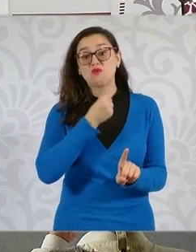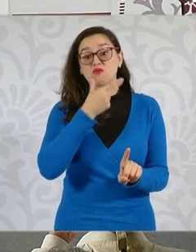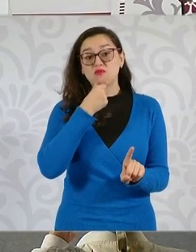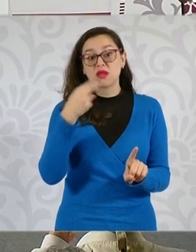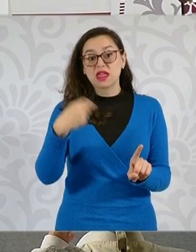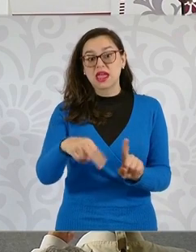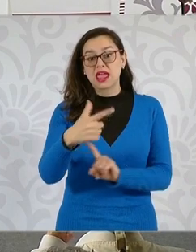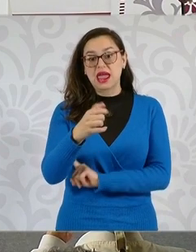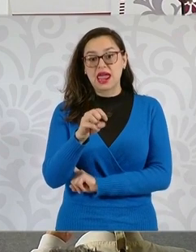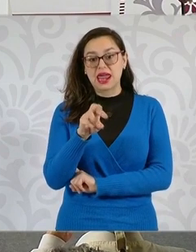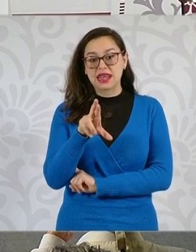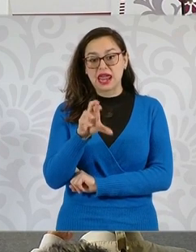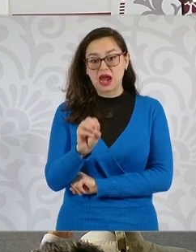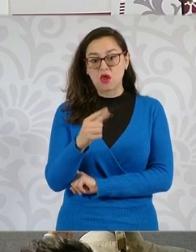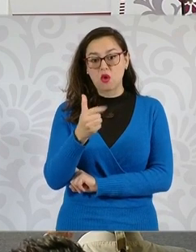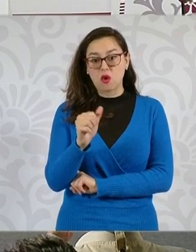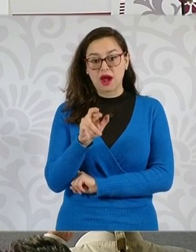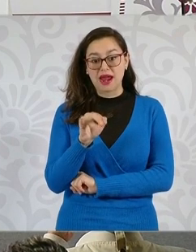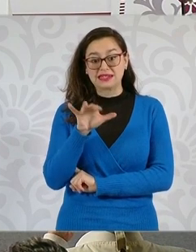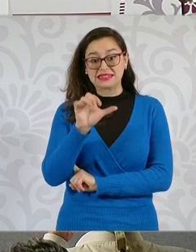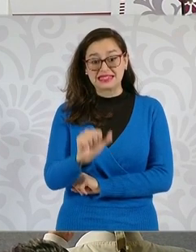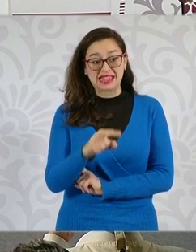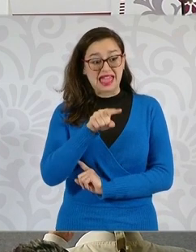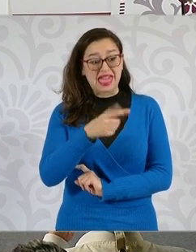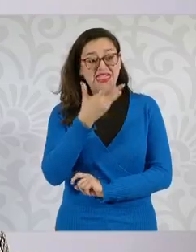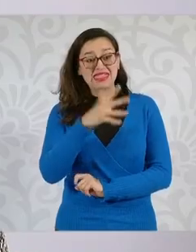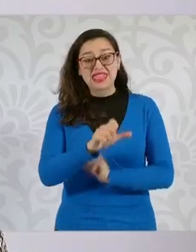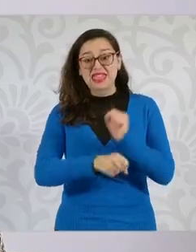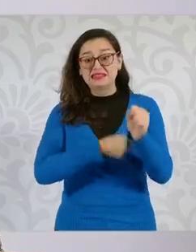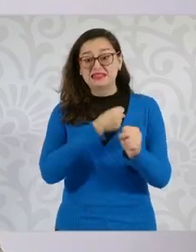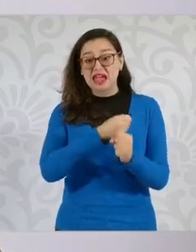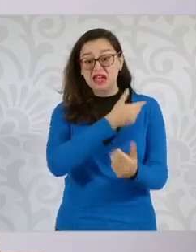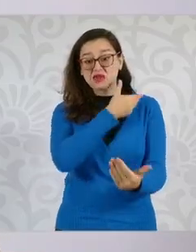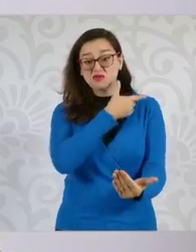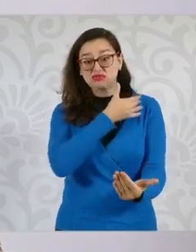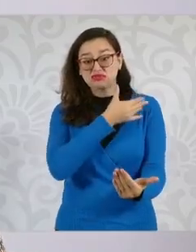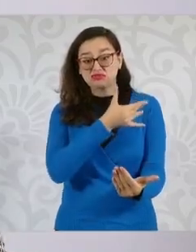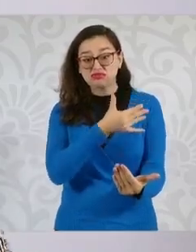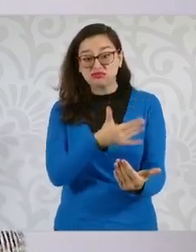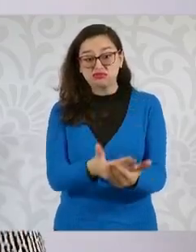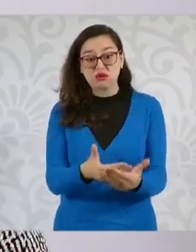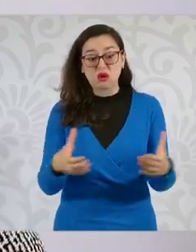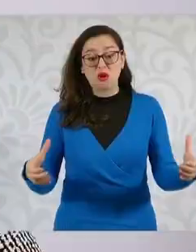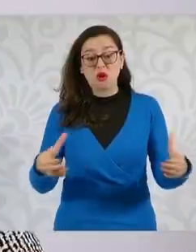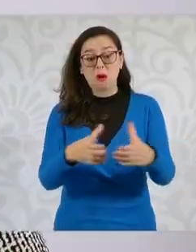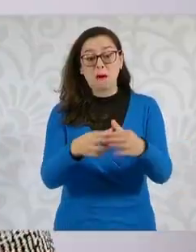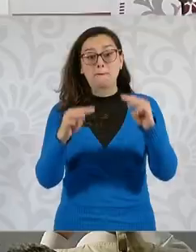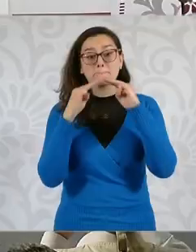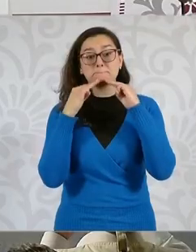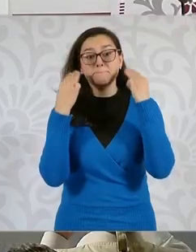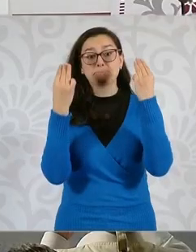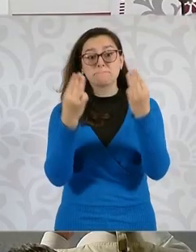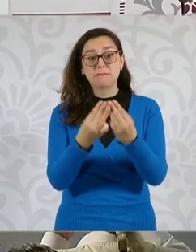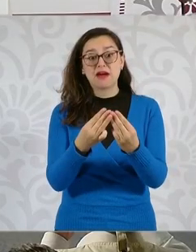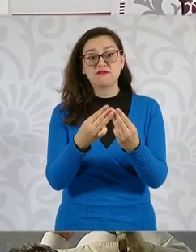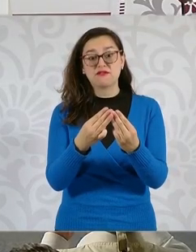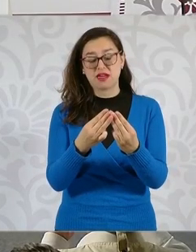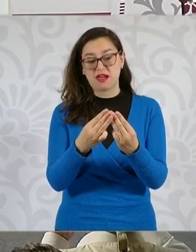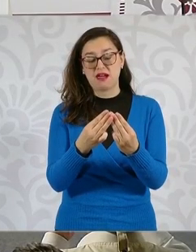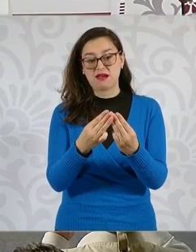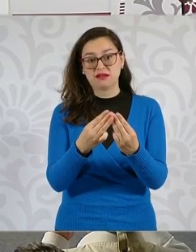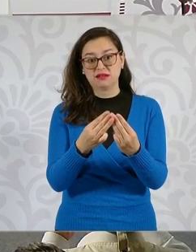al cártel de Sinaloa a cambio de sobornos millonarios. Aquí está